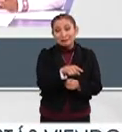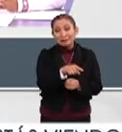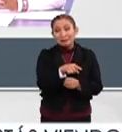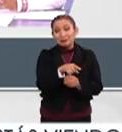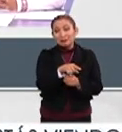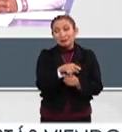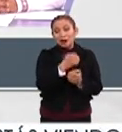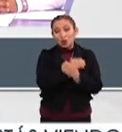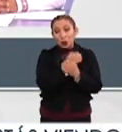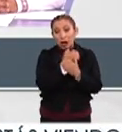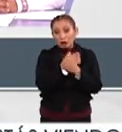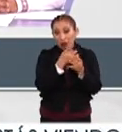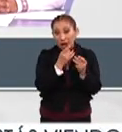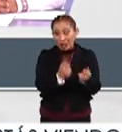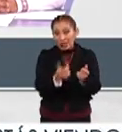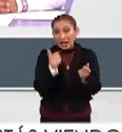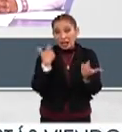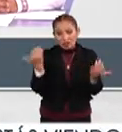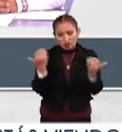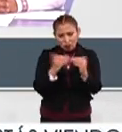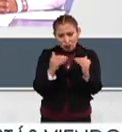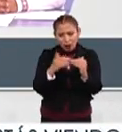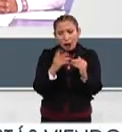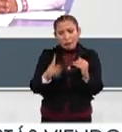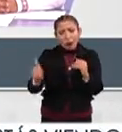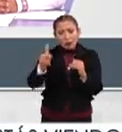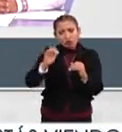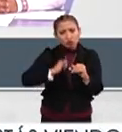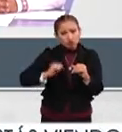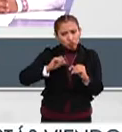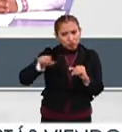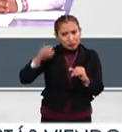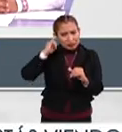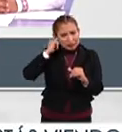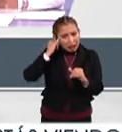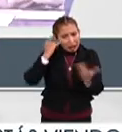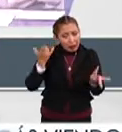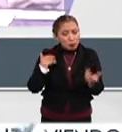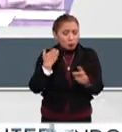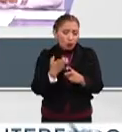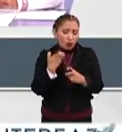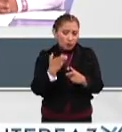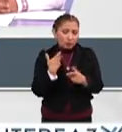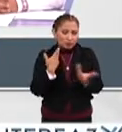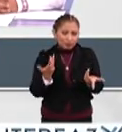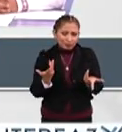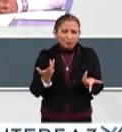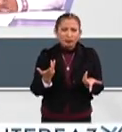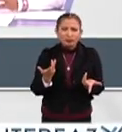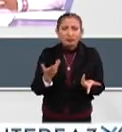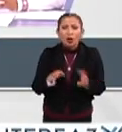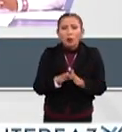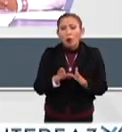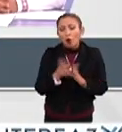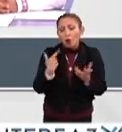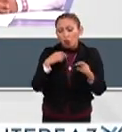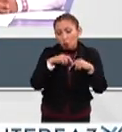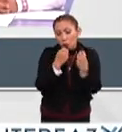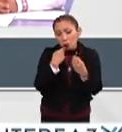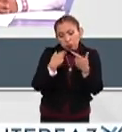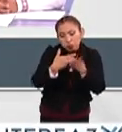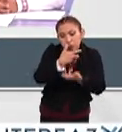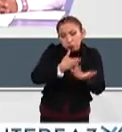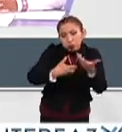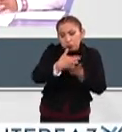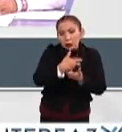a la educación de calidad y con equidad para los pueblos originarios. Entonces, en ese sentido, pues sí va a ser una mesa muy